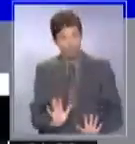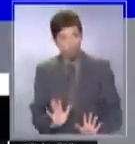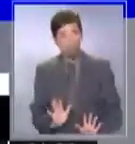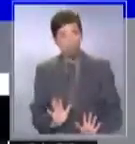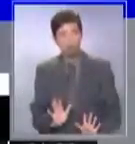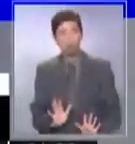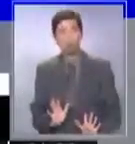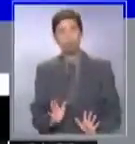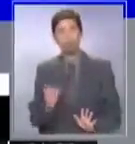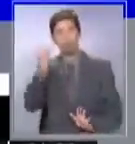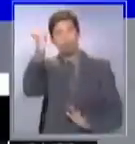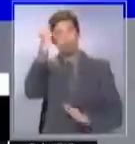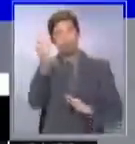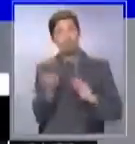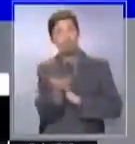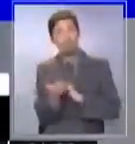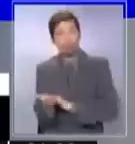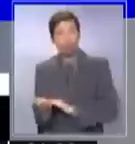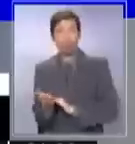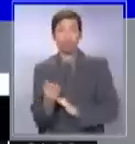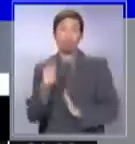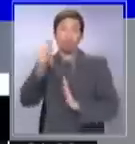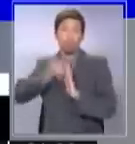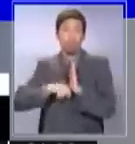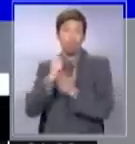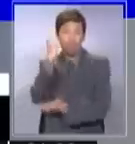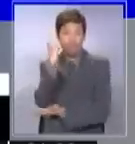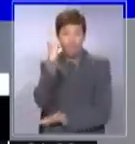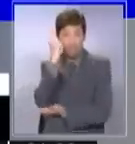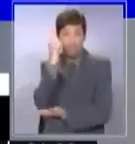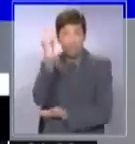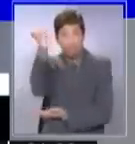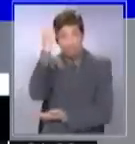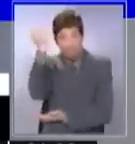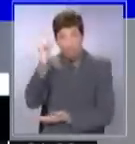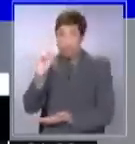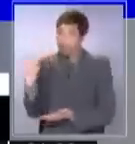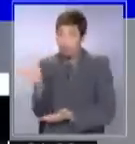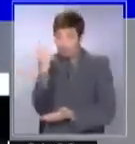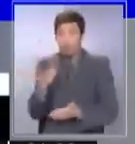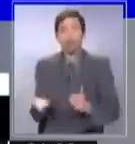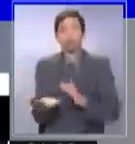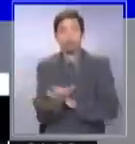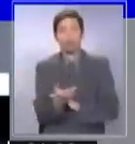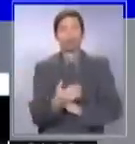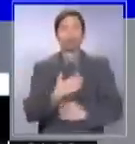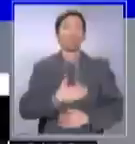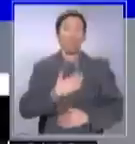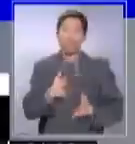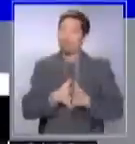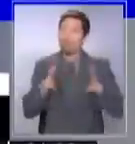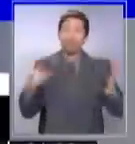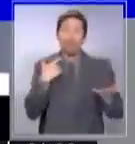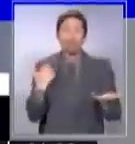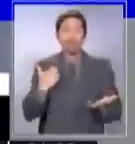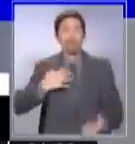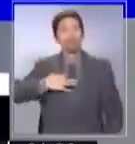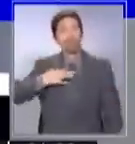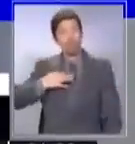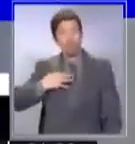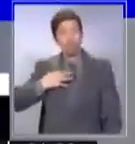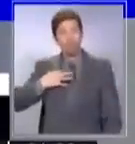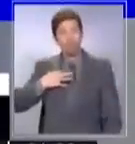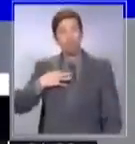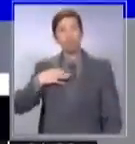comenzar durante el mes de diciembre a entregar las primeras propuestas Pero lo que más queremos Es que la gente la ciudadanía tome la decisión